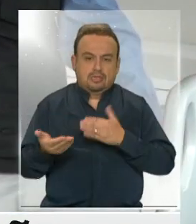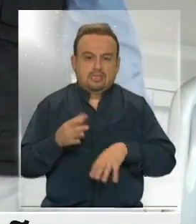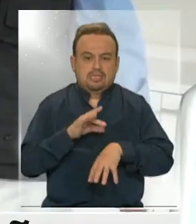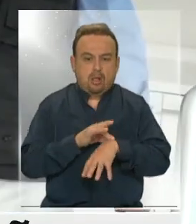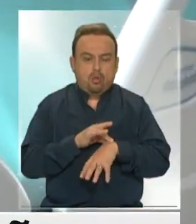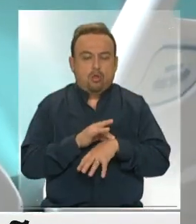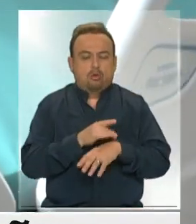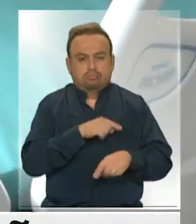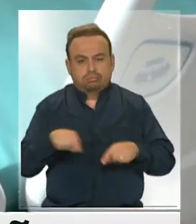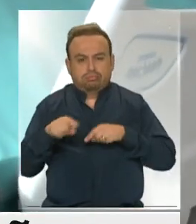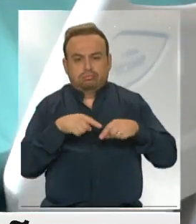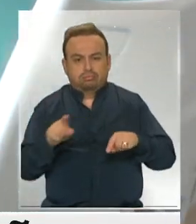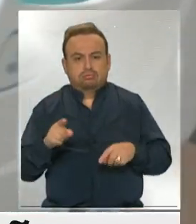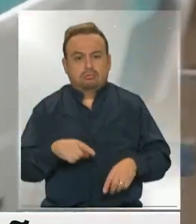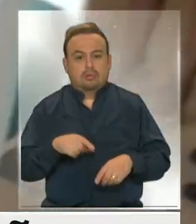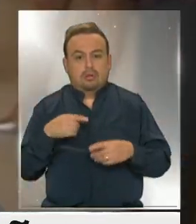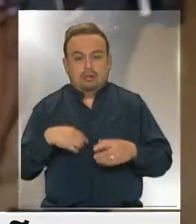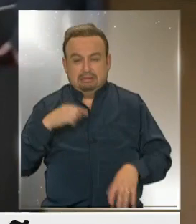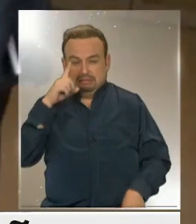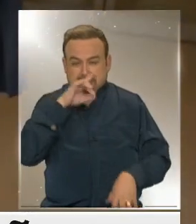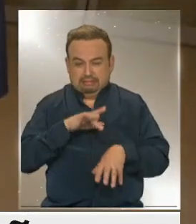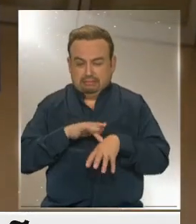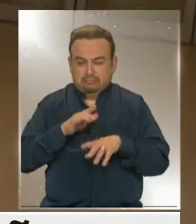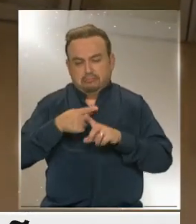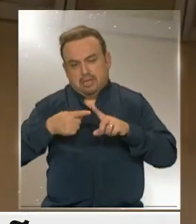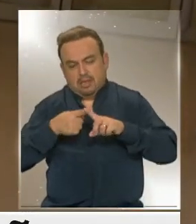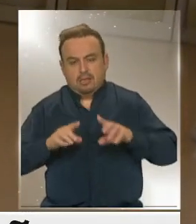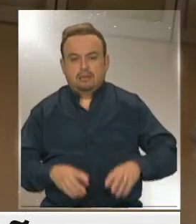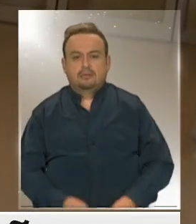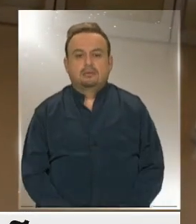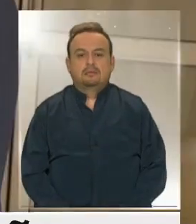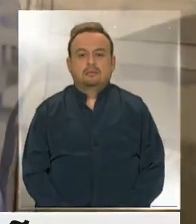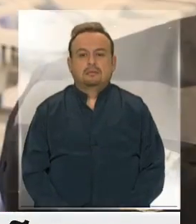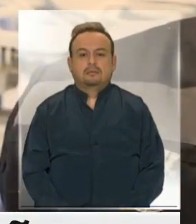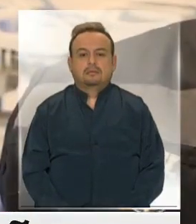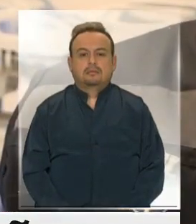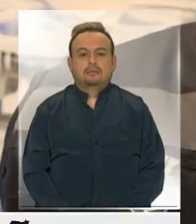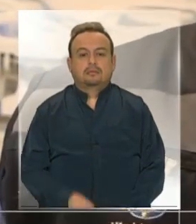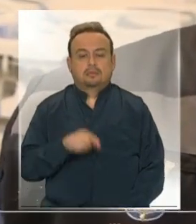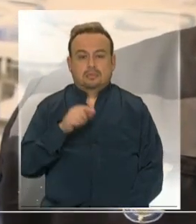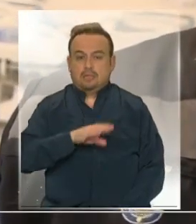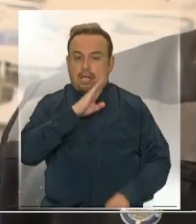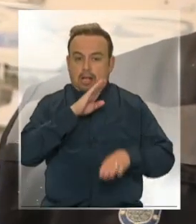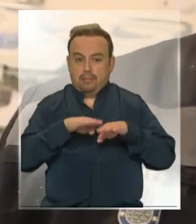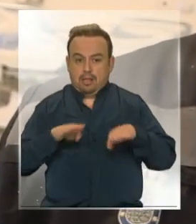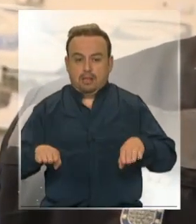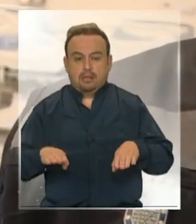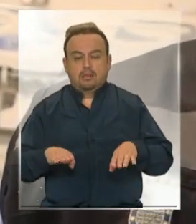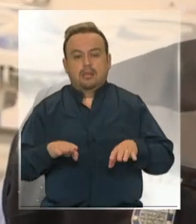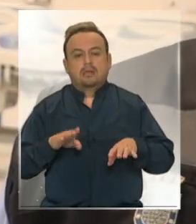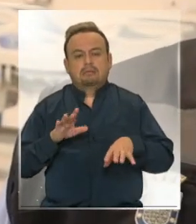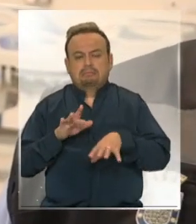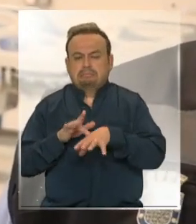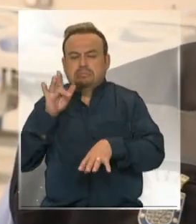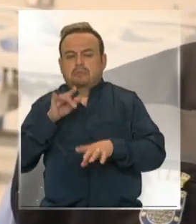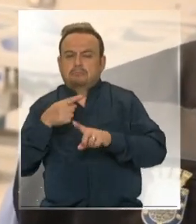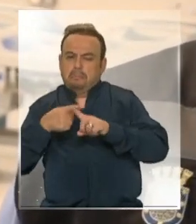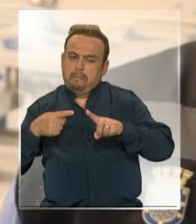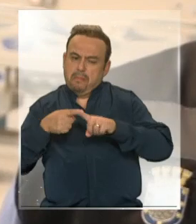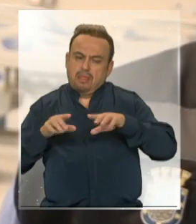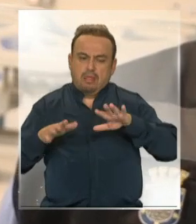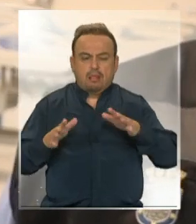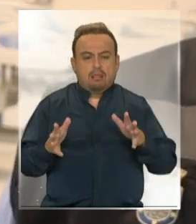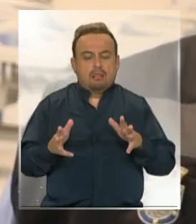en la hospitalización de pacientes de complejidad intermedia. Estas camas van a ser de complejidad media y van a